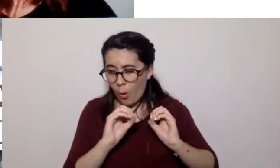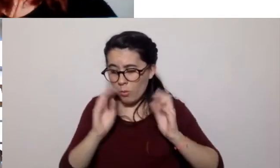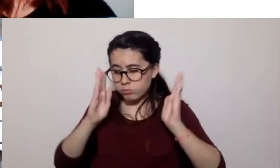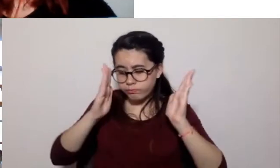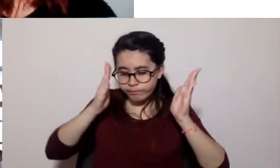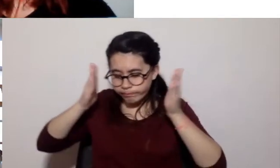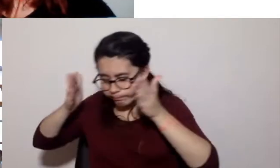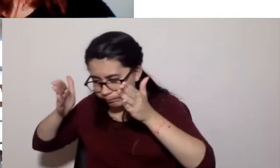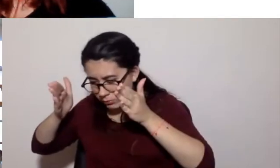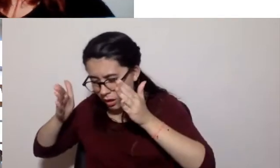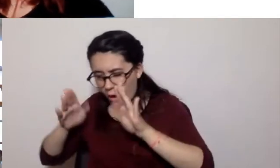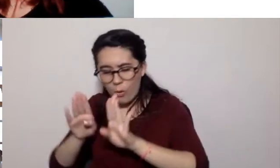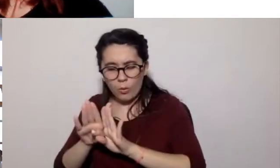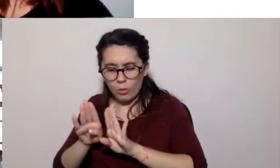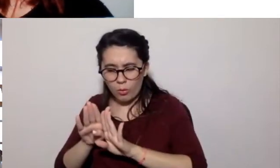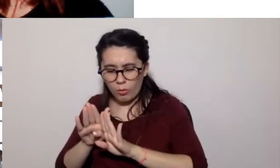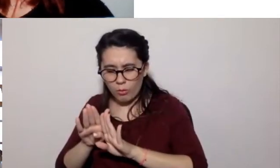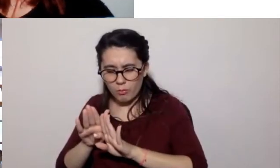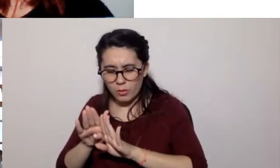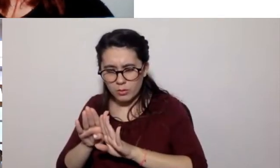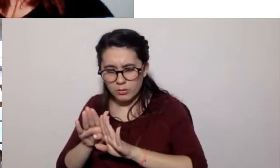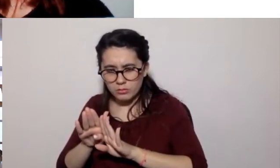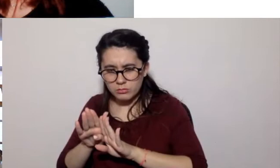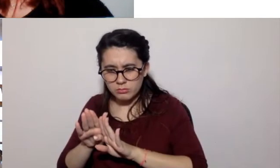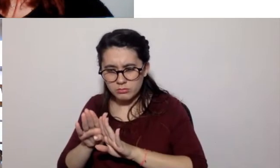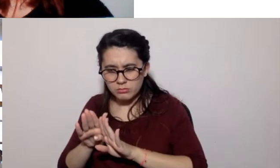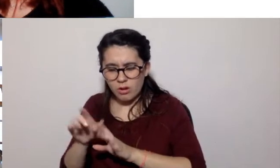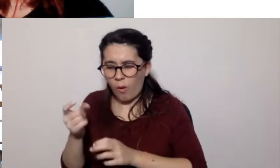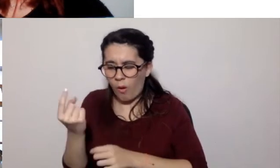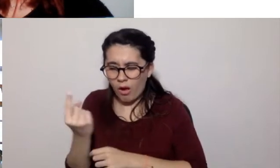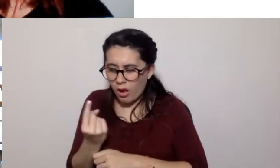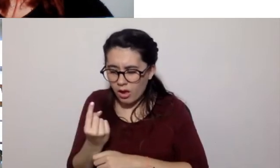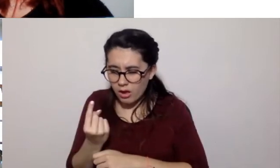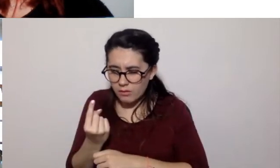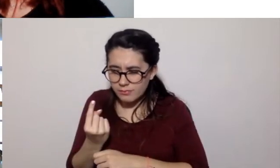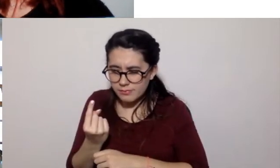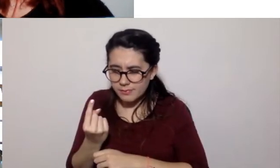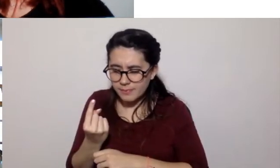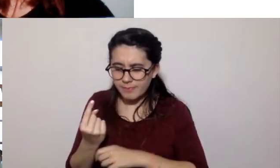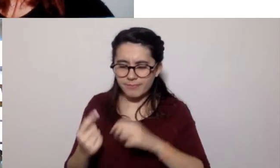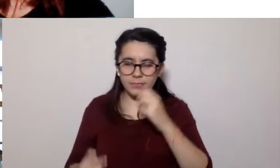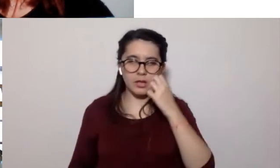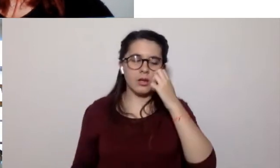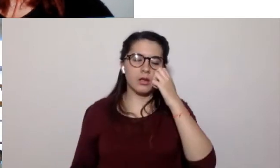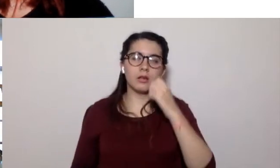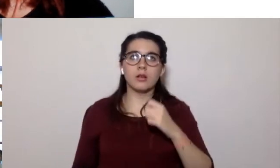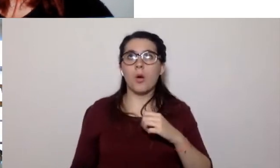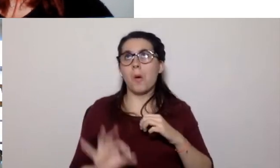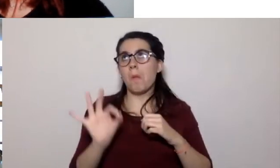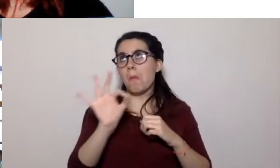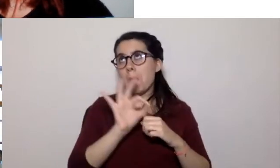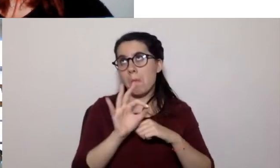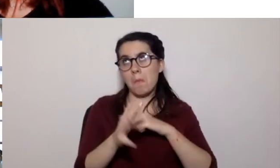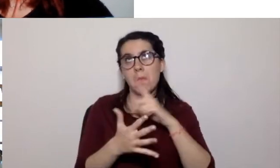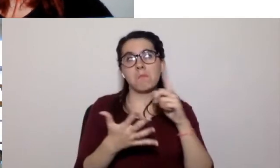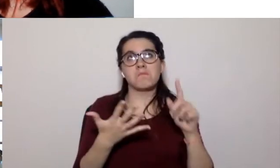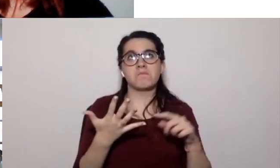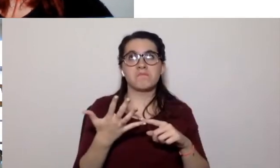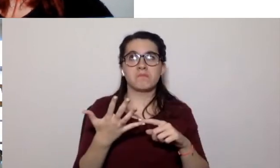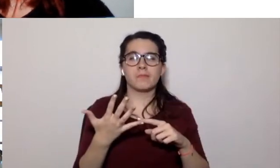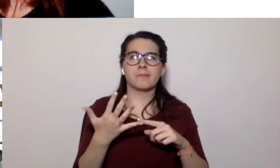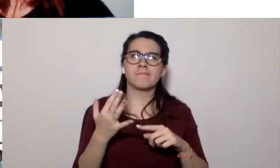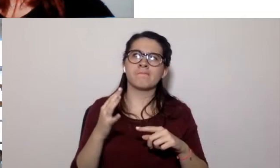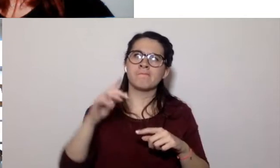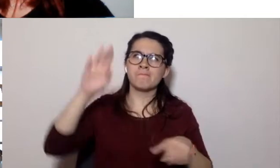cosas tengo disponibles diferentes a este pensamiento? ¿O puedo decir para desafiarlo?